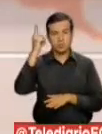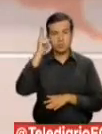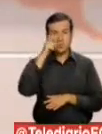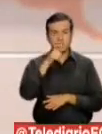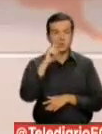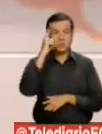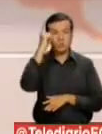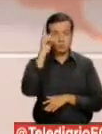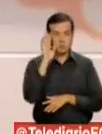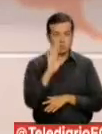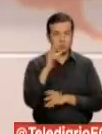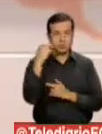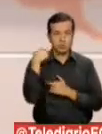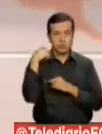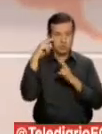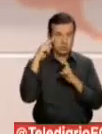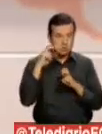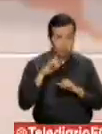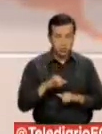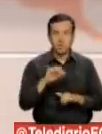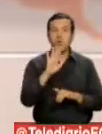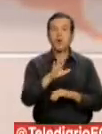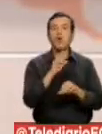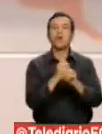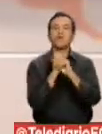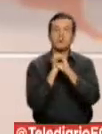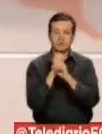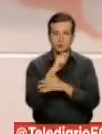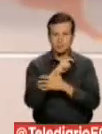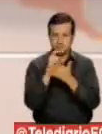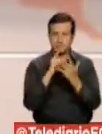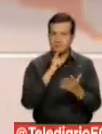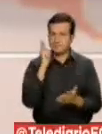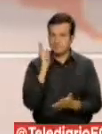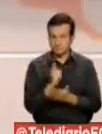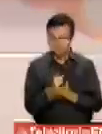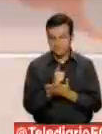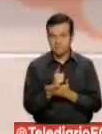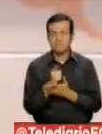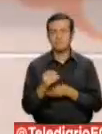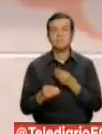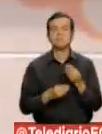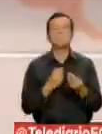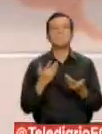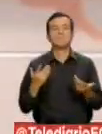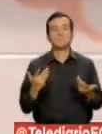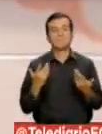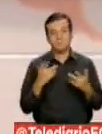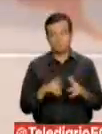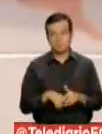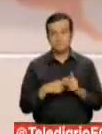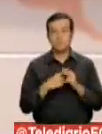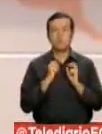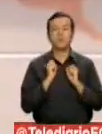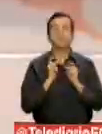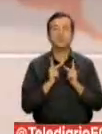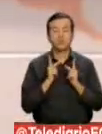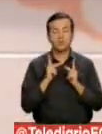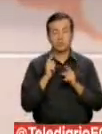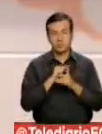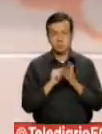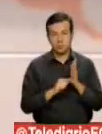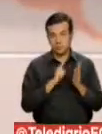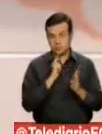Fiscalía es la que tiene que hacer la investigación, tiene obligación jurídica de hacerlo. Entonces, con oportunidad, porque el principio de oportunidad tiene que